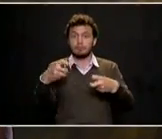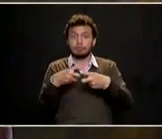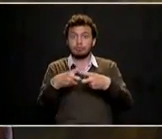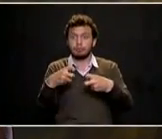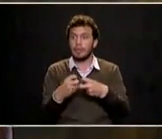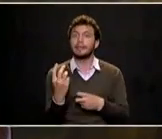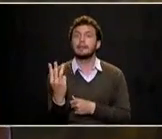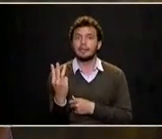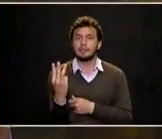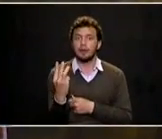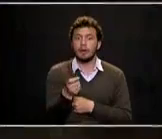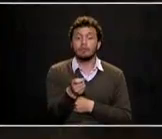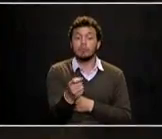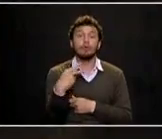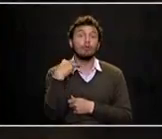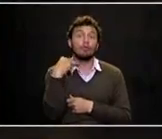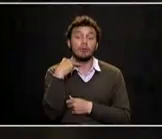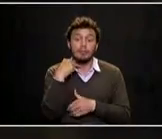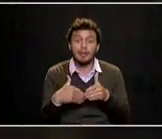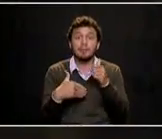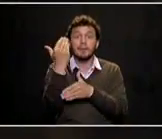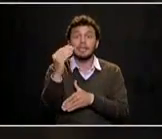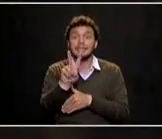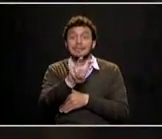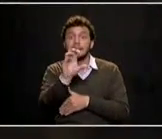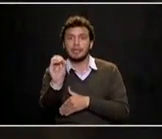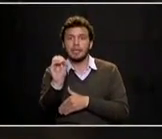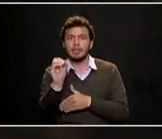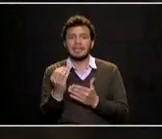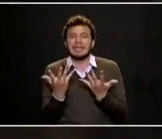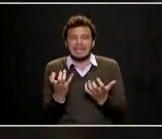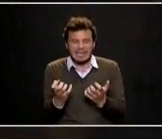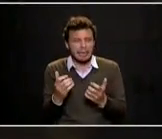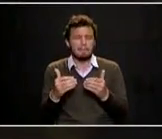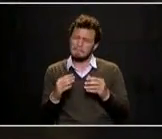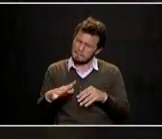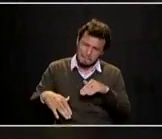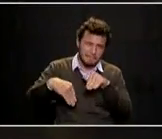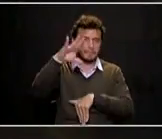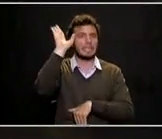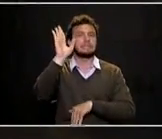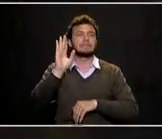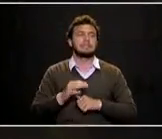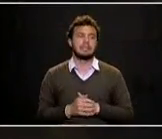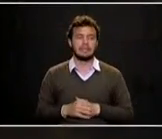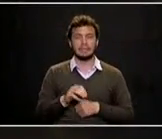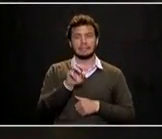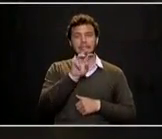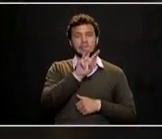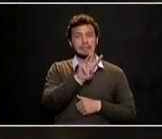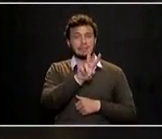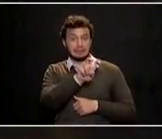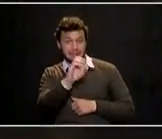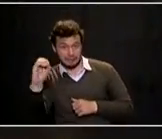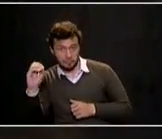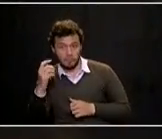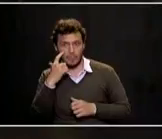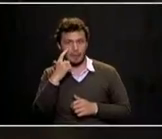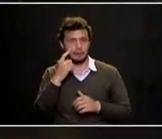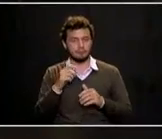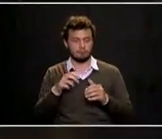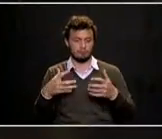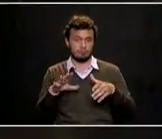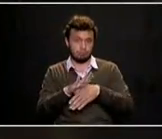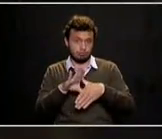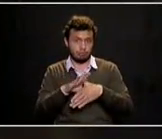llegan 70 y va a llegar a 500 taxis eléctricos. Muchas gracias, candidato, muy gentil. Segunda ronda de